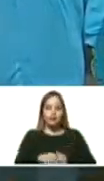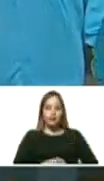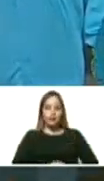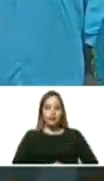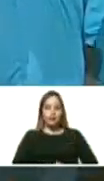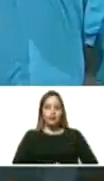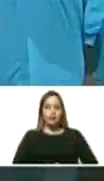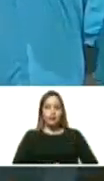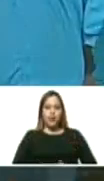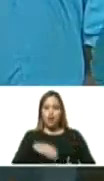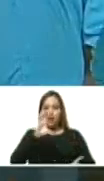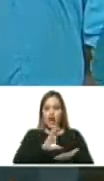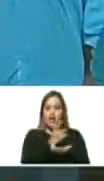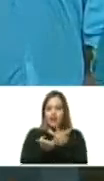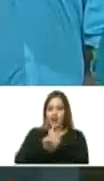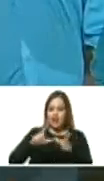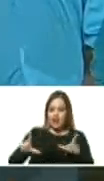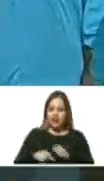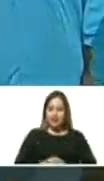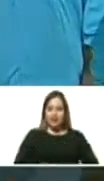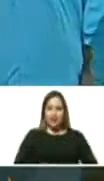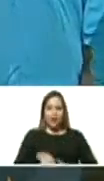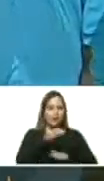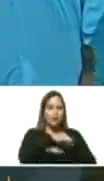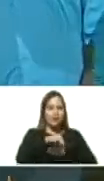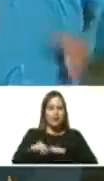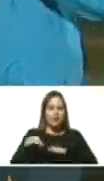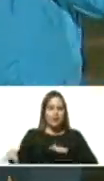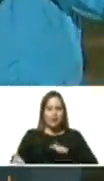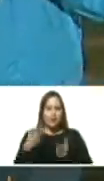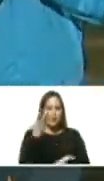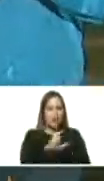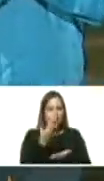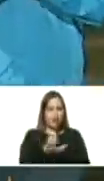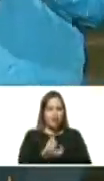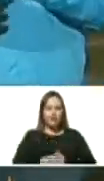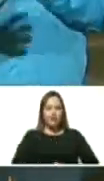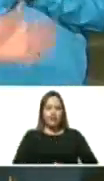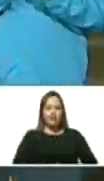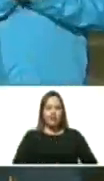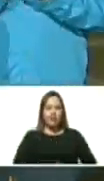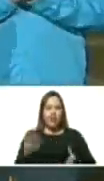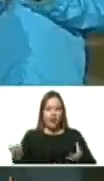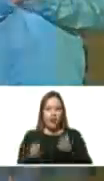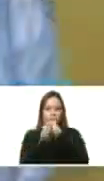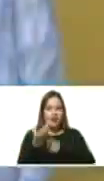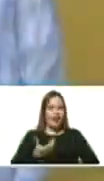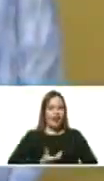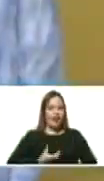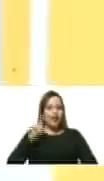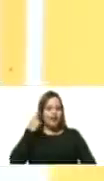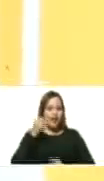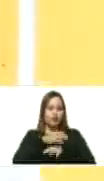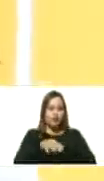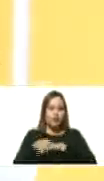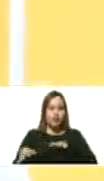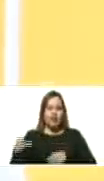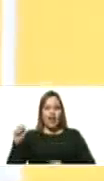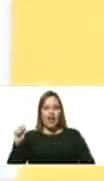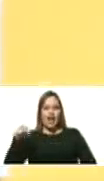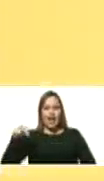en la Ciudad Libertad del municipio Maturín, del estado Monagas, junto a nuestra alcaldesa del municipio, Ana Fuente,